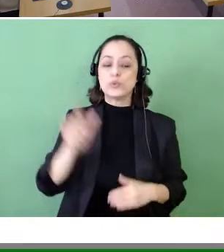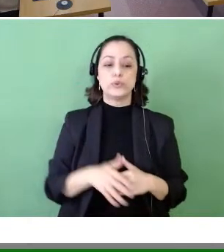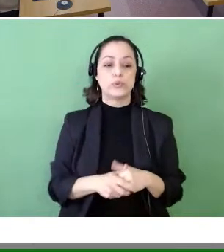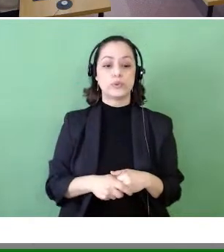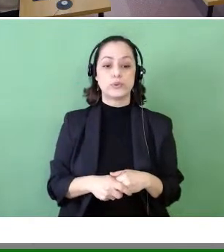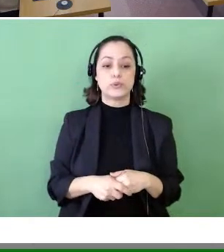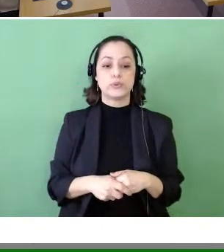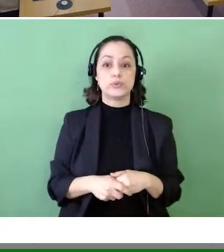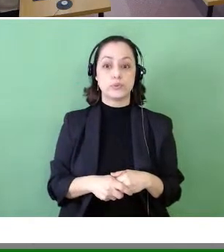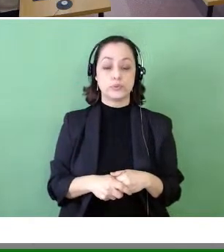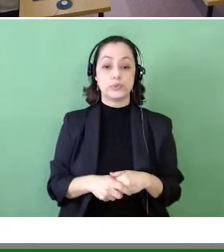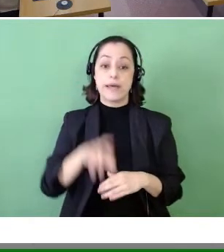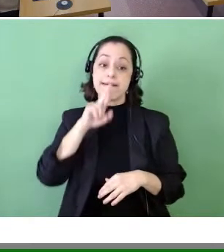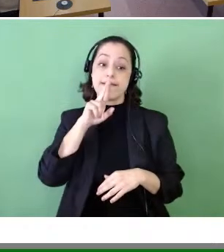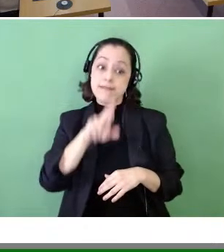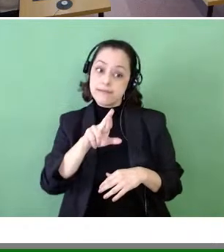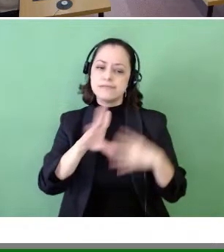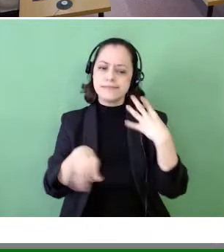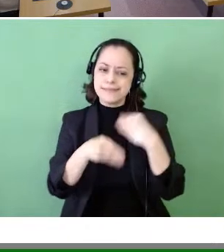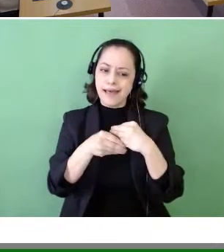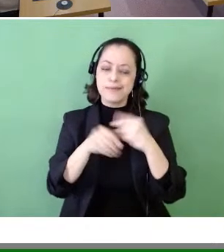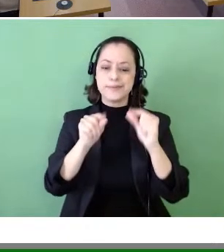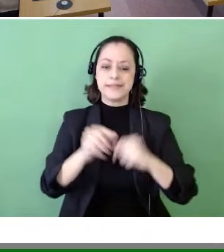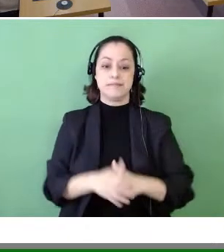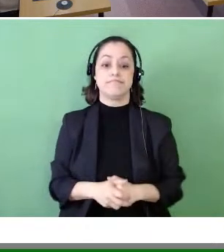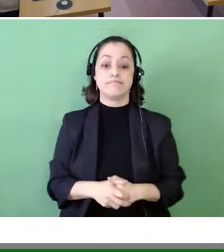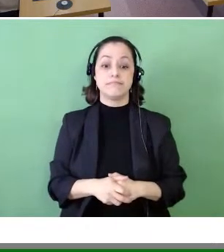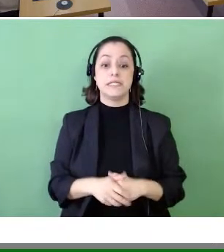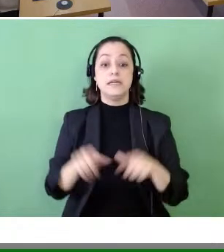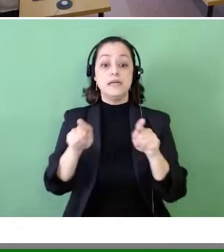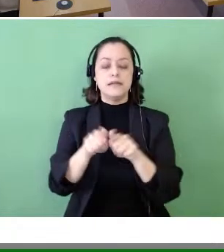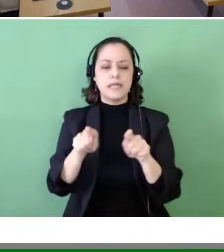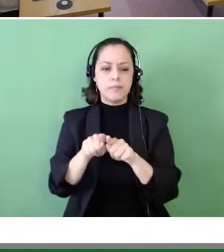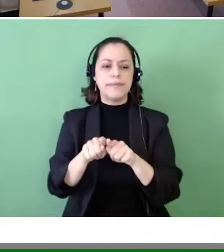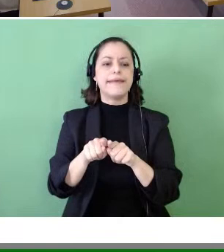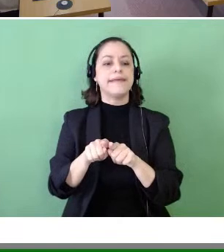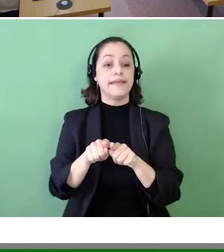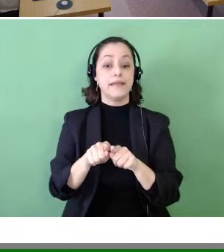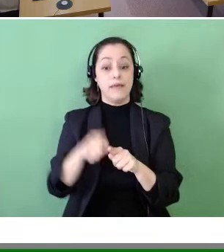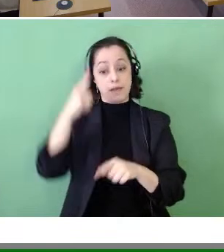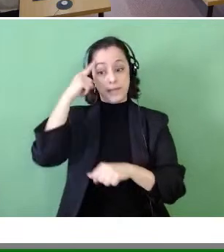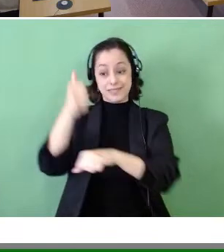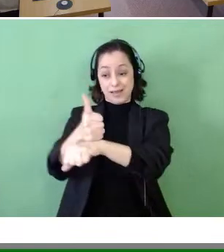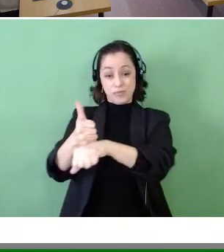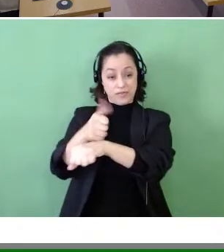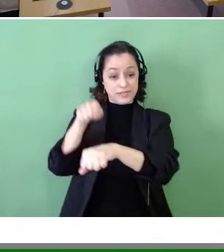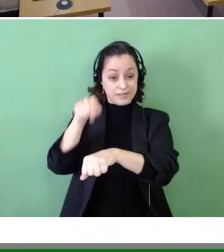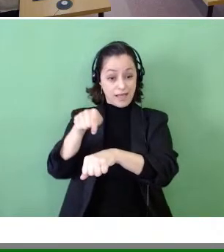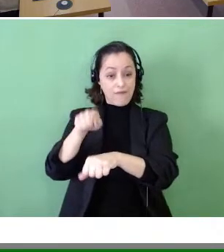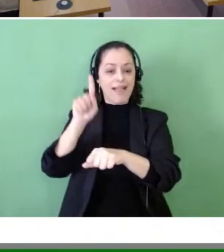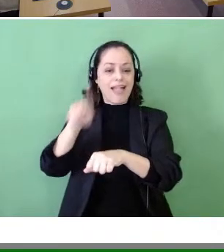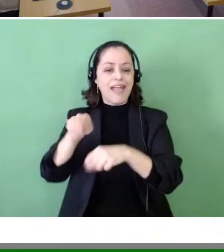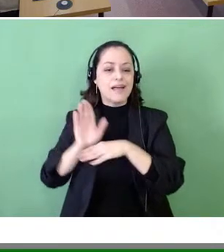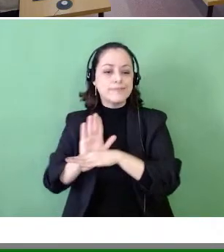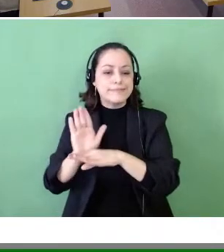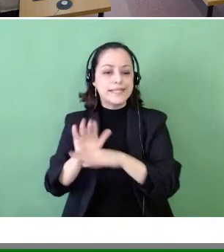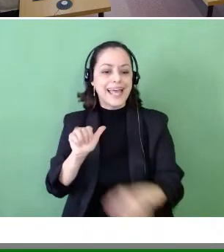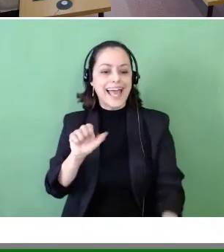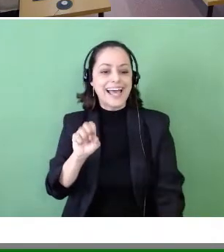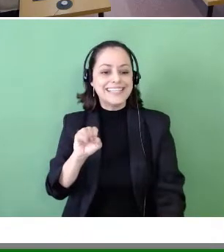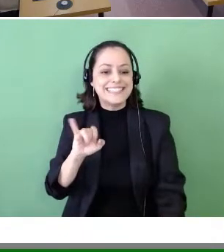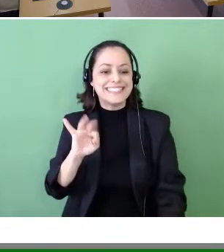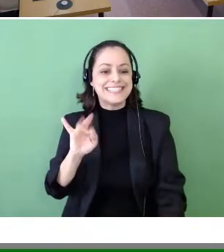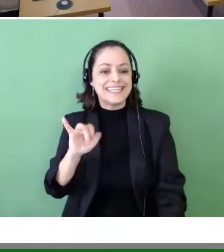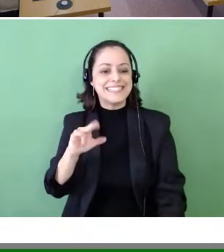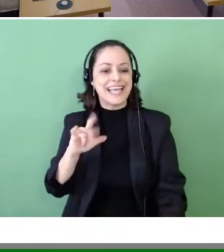otro resultado es acerca de una visión asistencialista de la profesión, porque como somos intérpretes